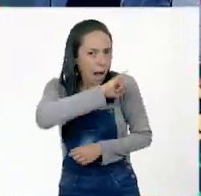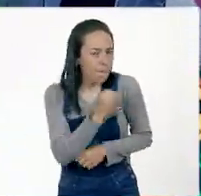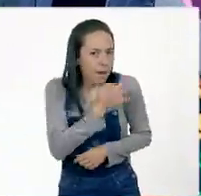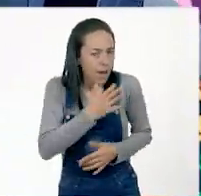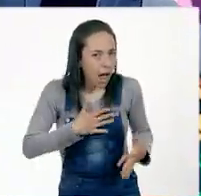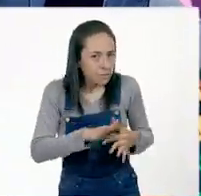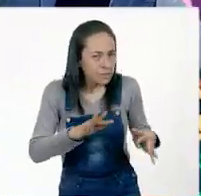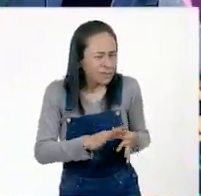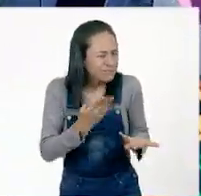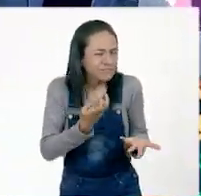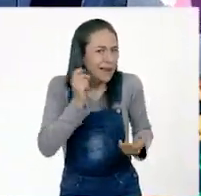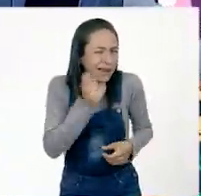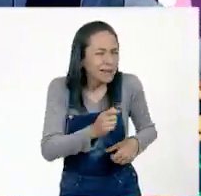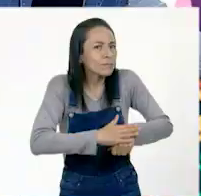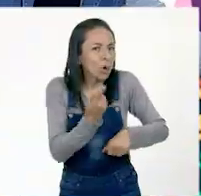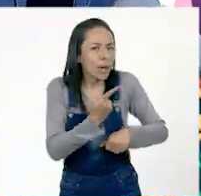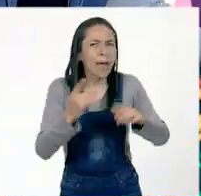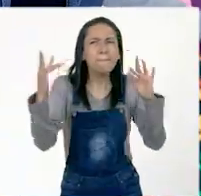señal.